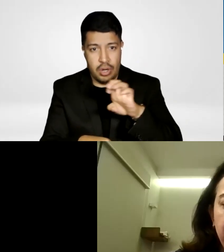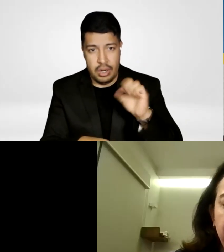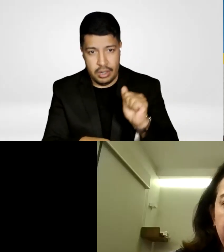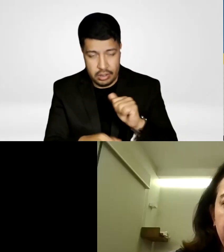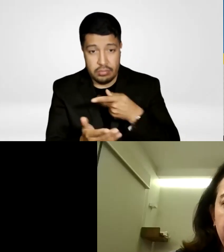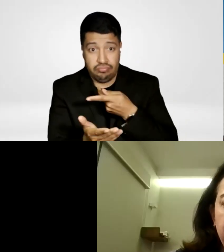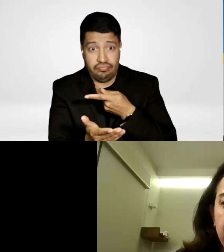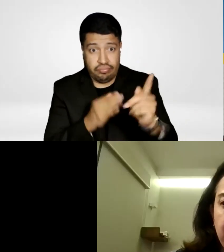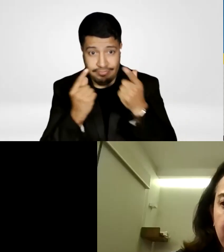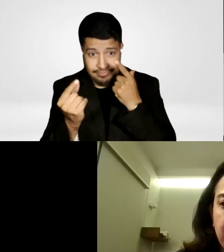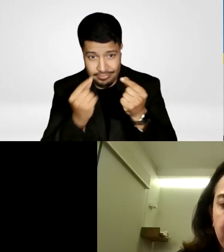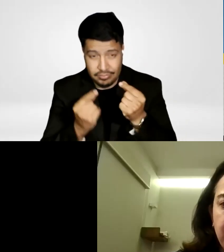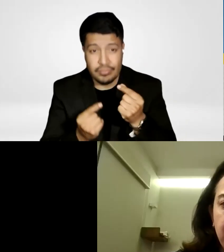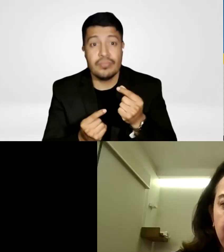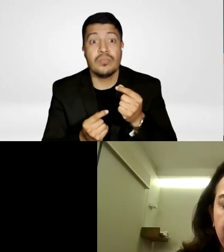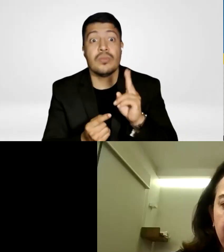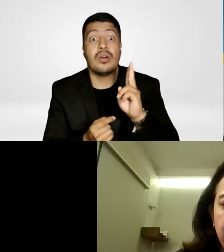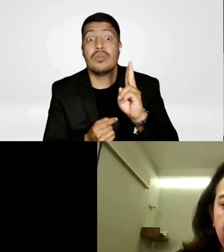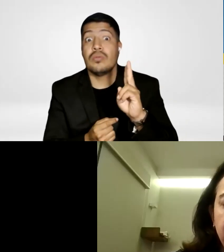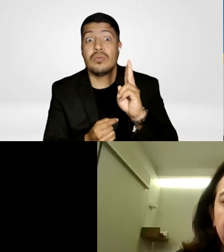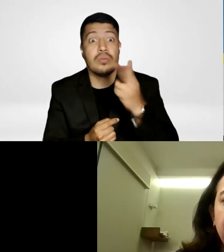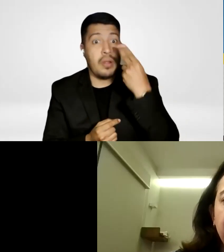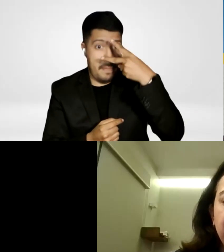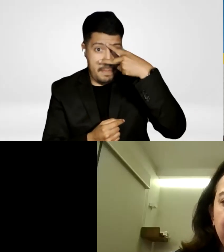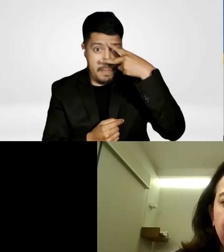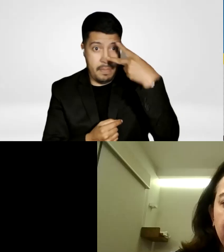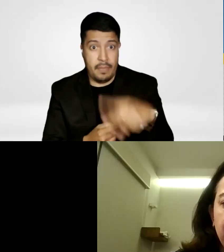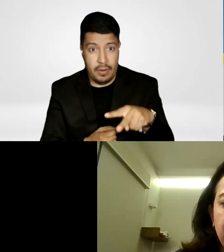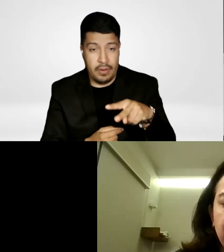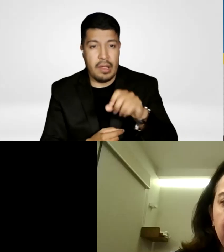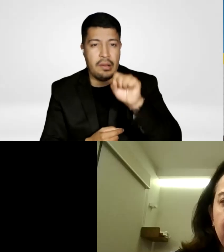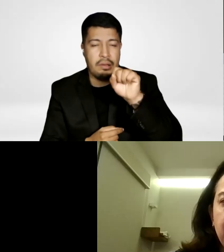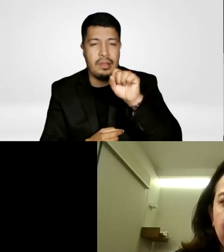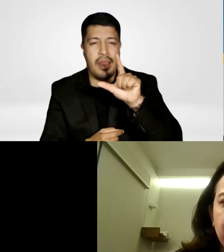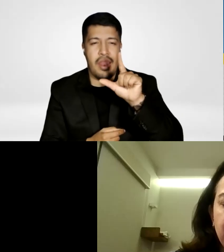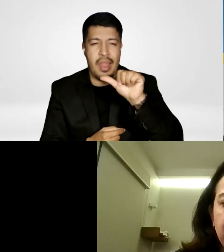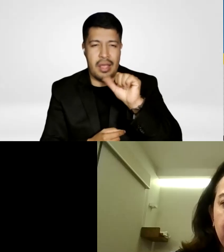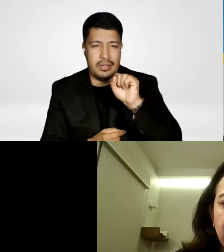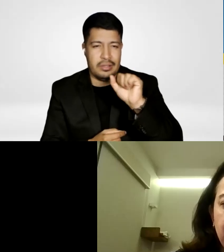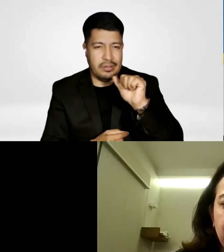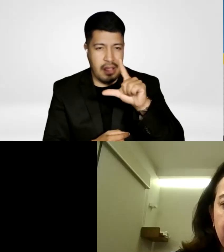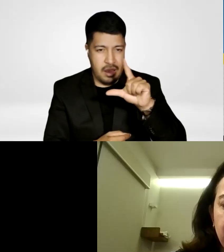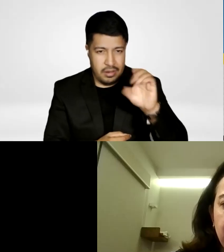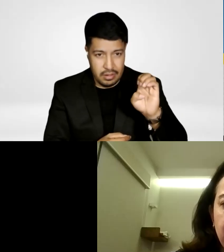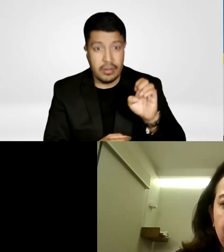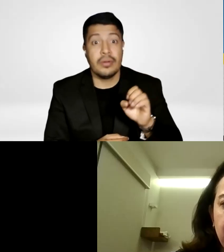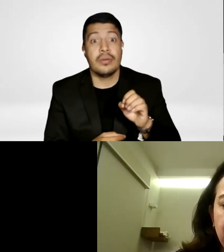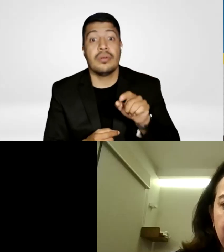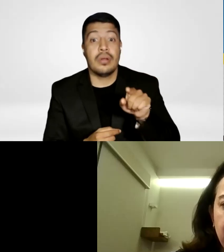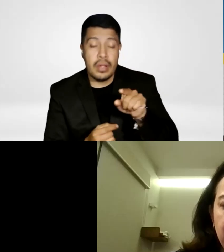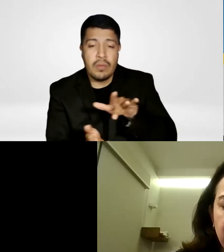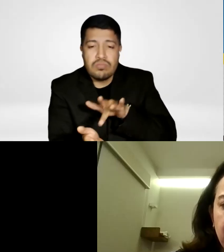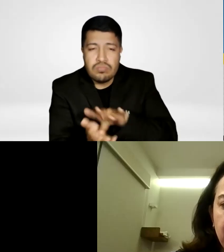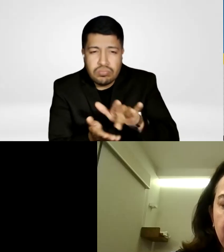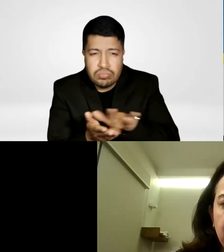Facultad Mexicana de Medicina de la Universidad La Salle. Es maestra en rehabilitación neurológica y doctora en